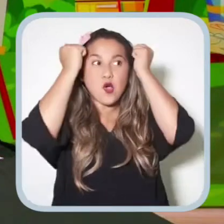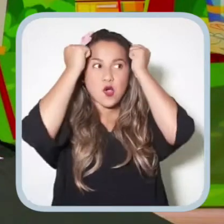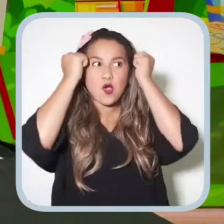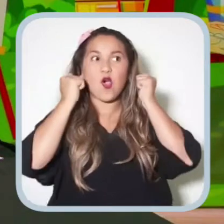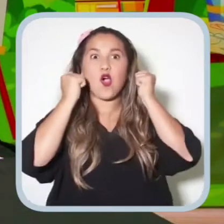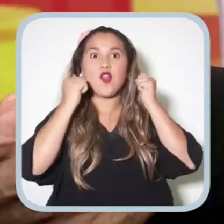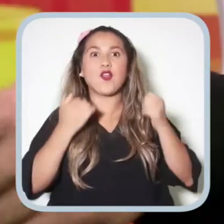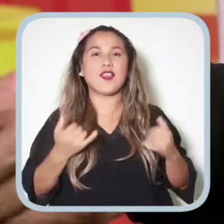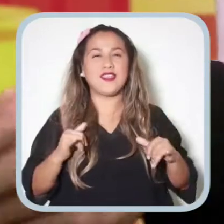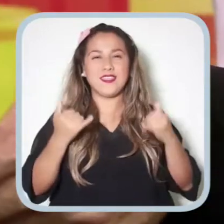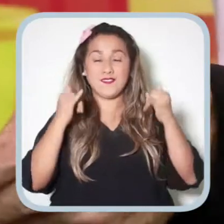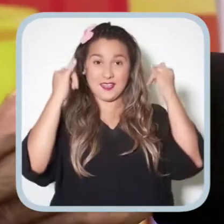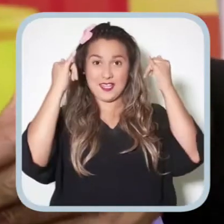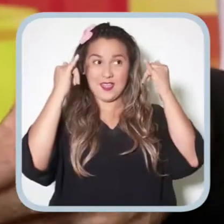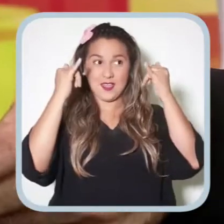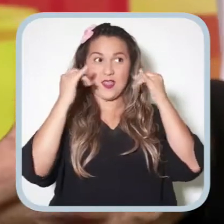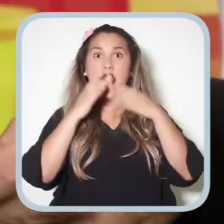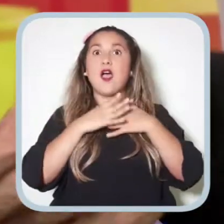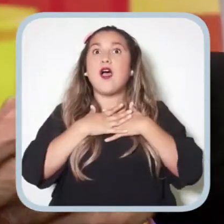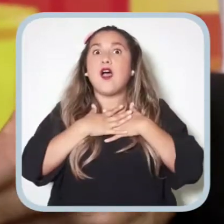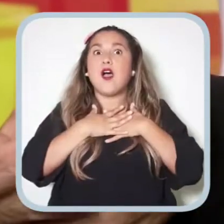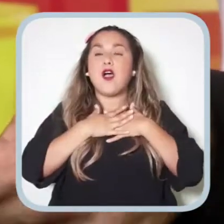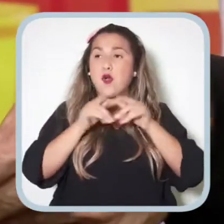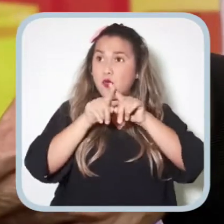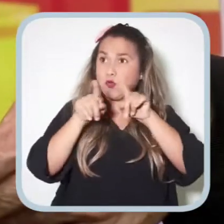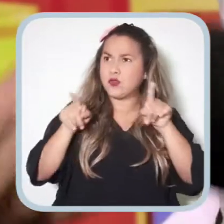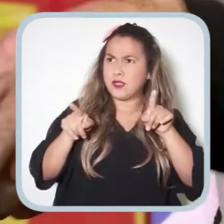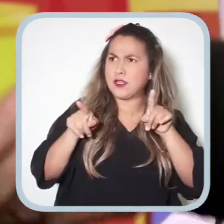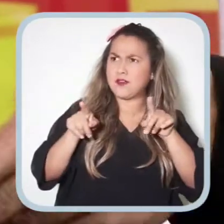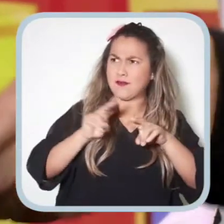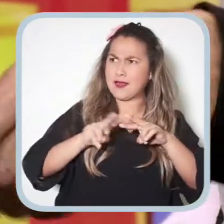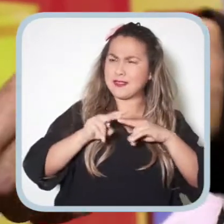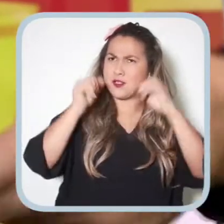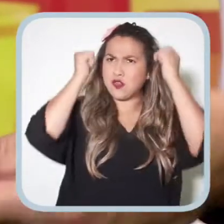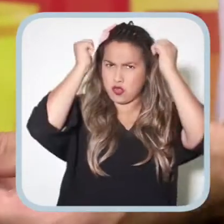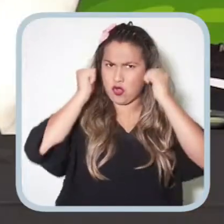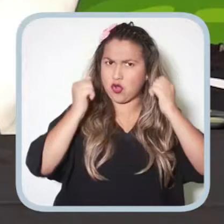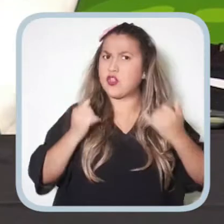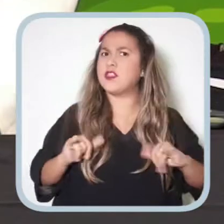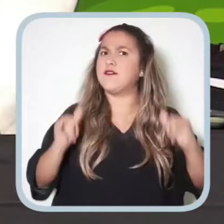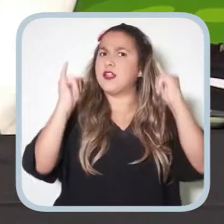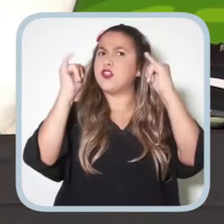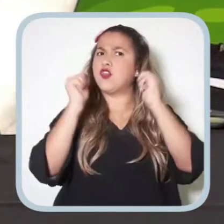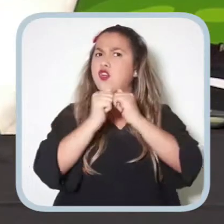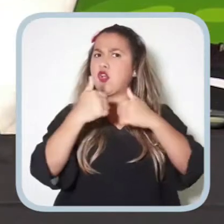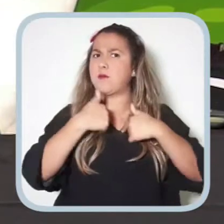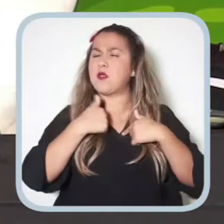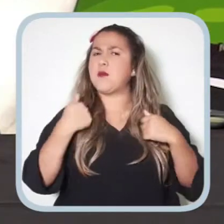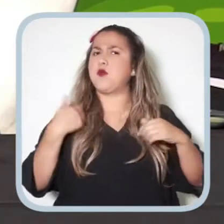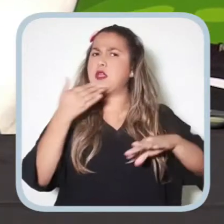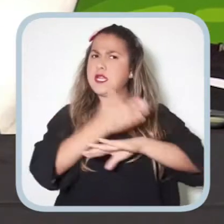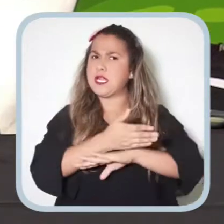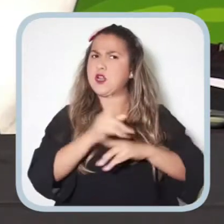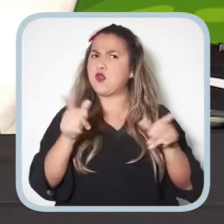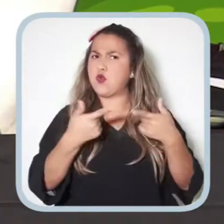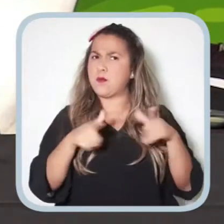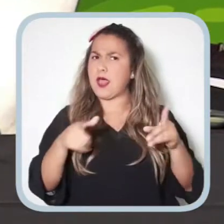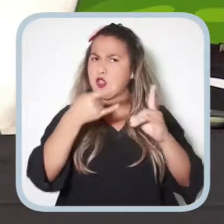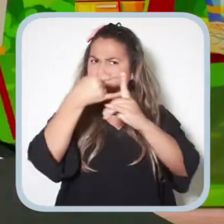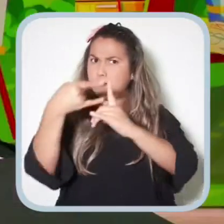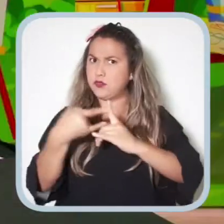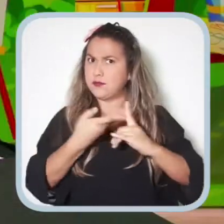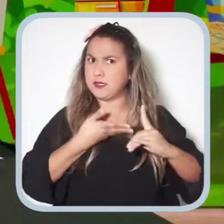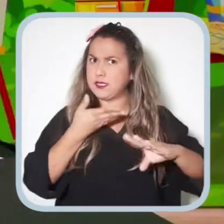divertido. Ustedes van a poder fabricar un gorro divertido para también conmigo poder asistir al cumpleaños por Zoom que tengo que ir